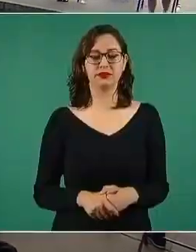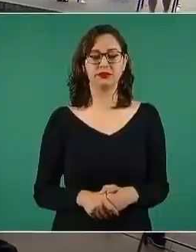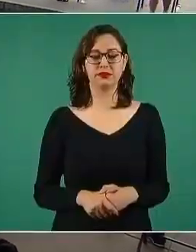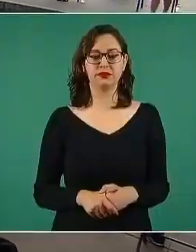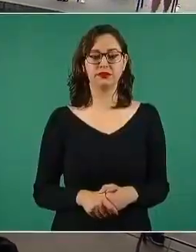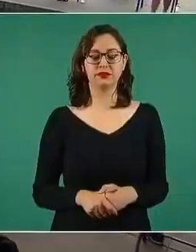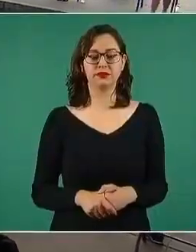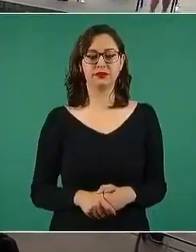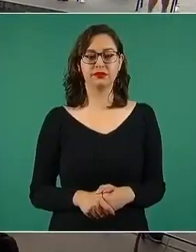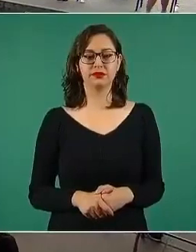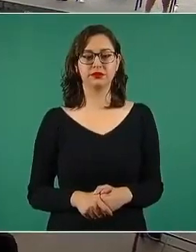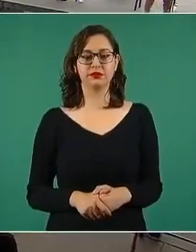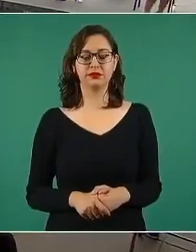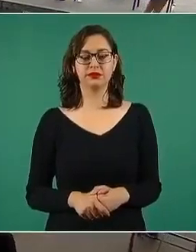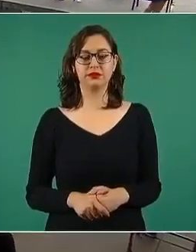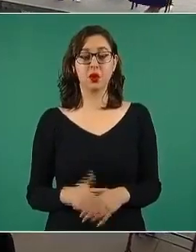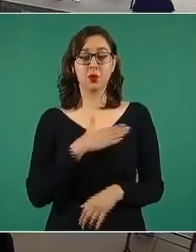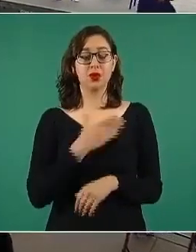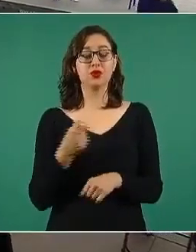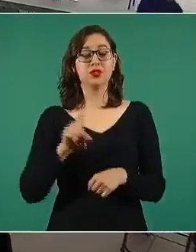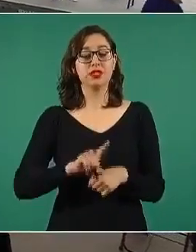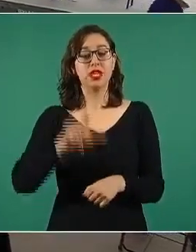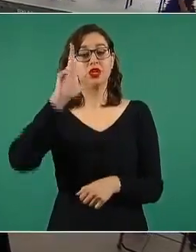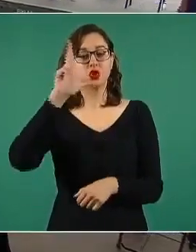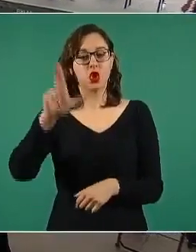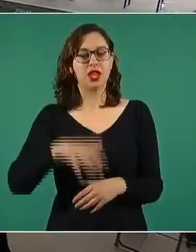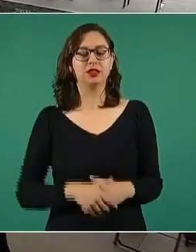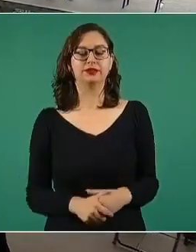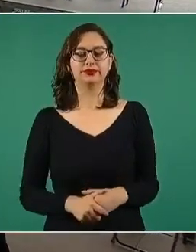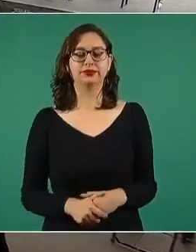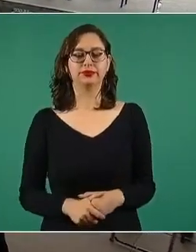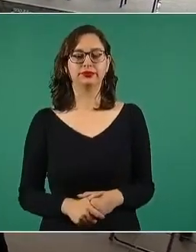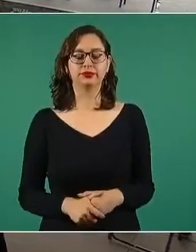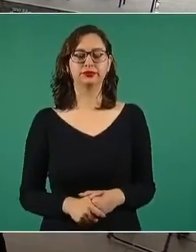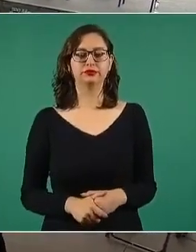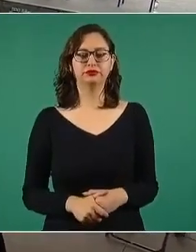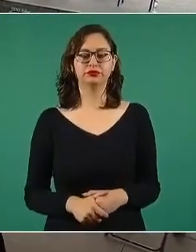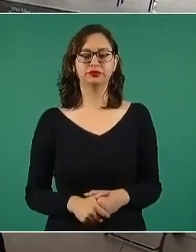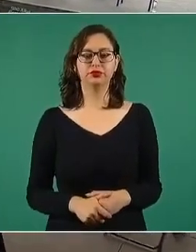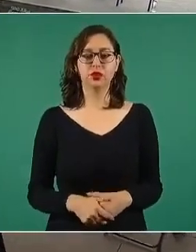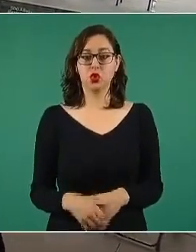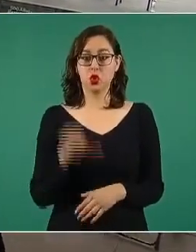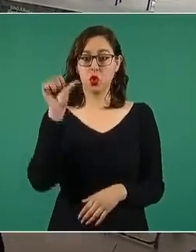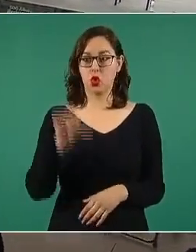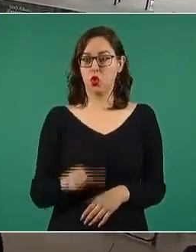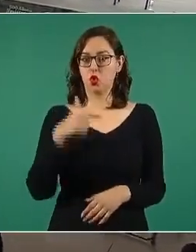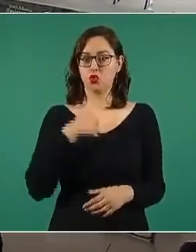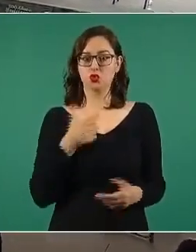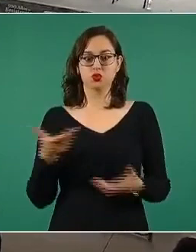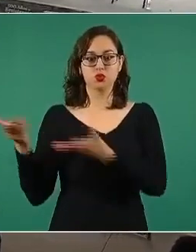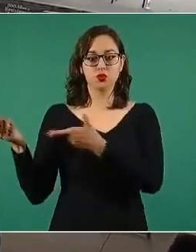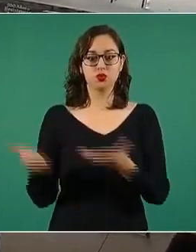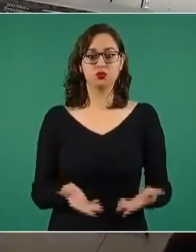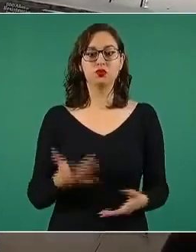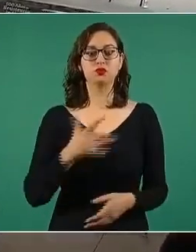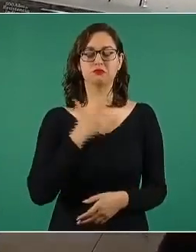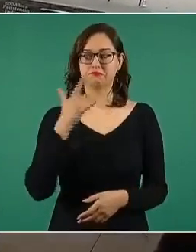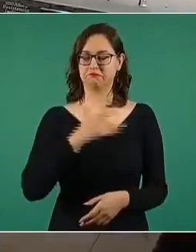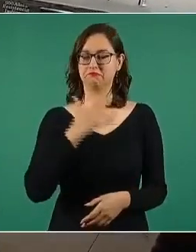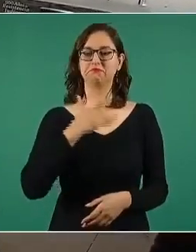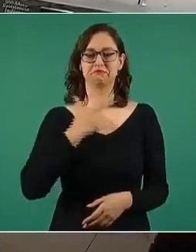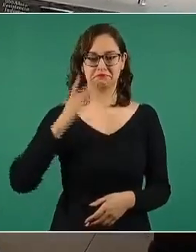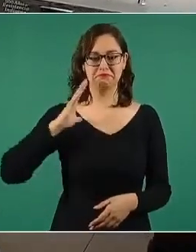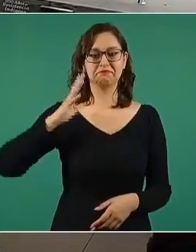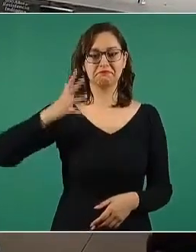I am honored to be here. Estoy honrada de estar aquí el día de hoy ante la